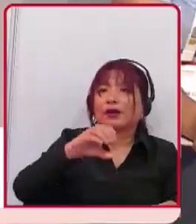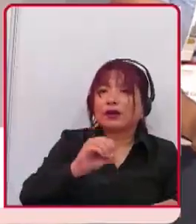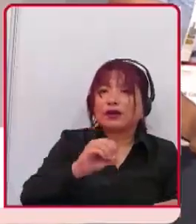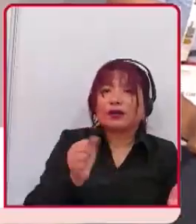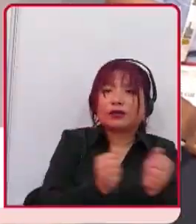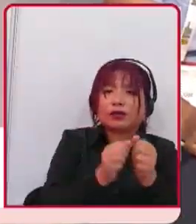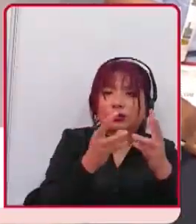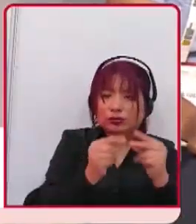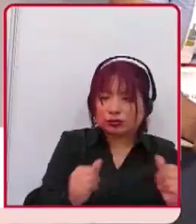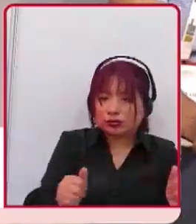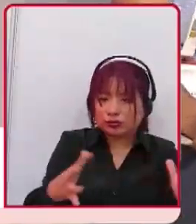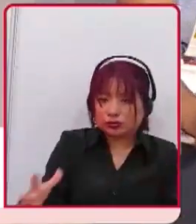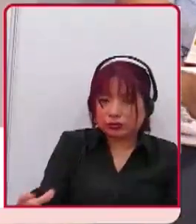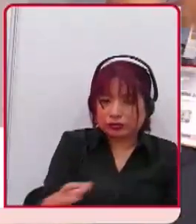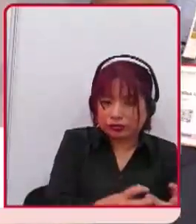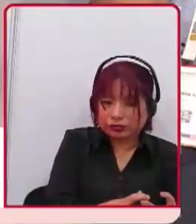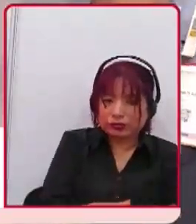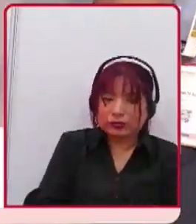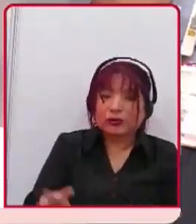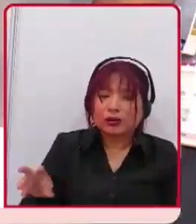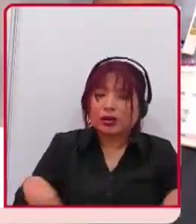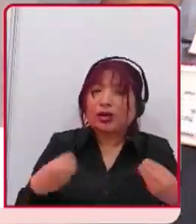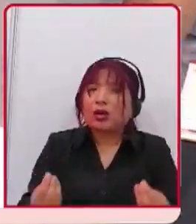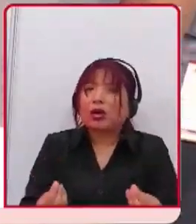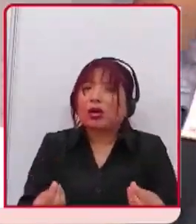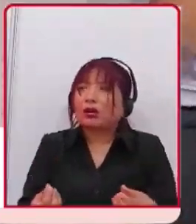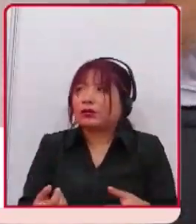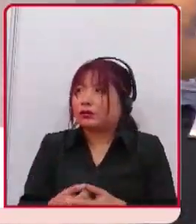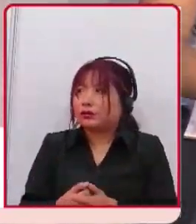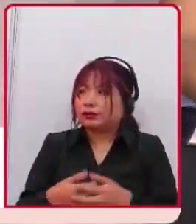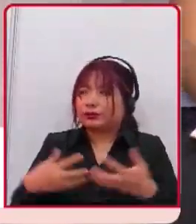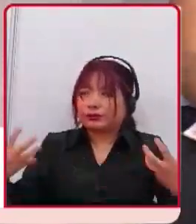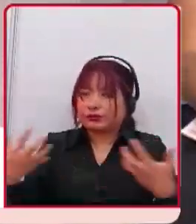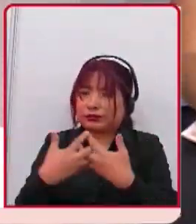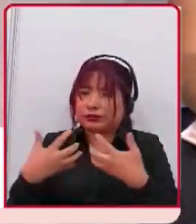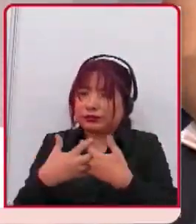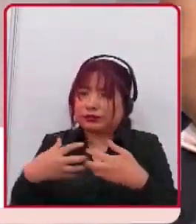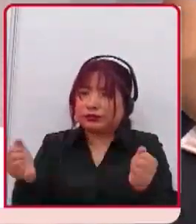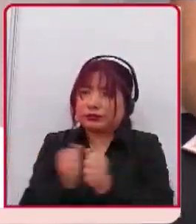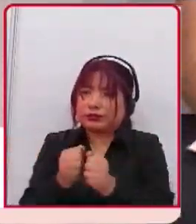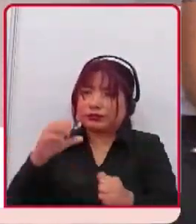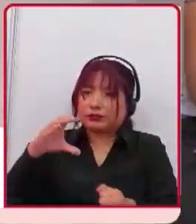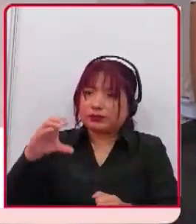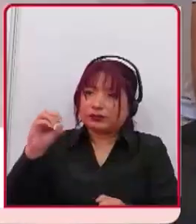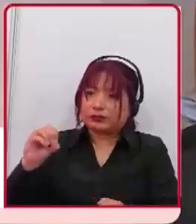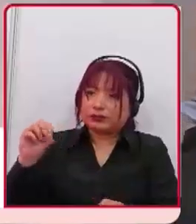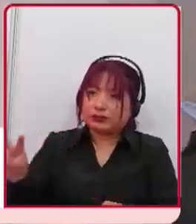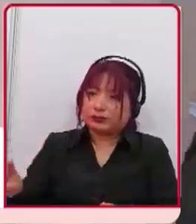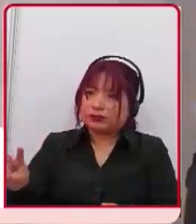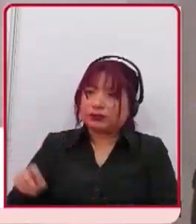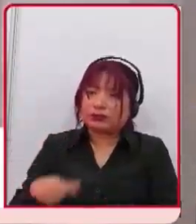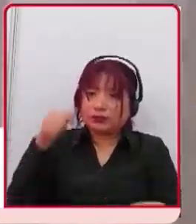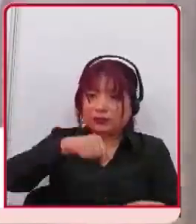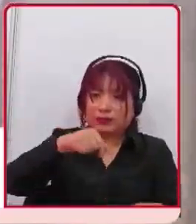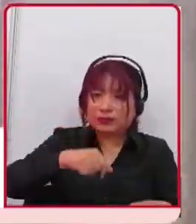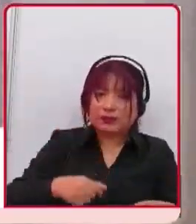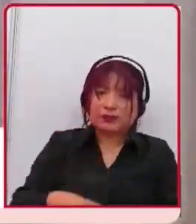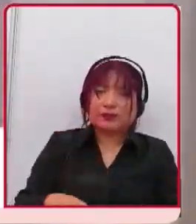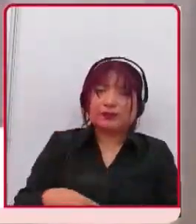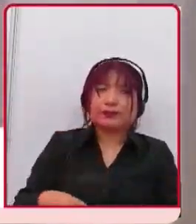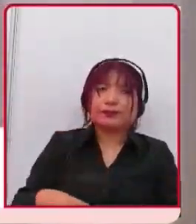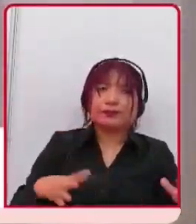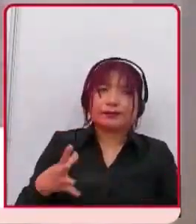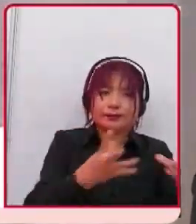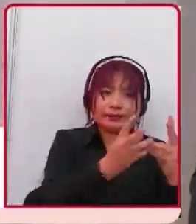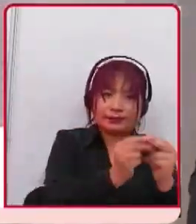sido identificado dentro de este sistema acuoso? Y cómo estas reacciones, estos procesos de hidrólisis que se